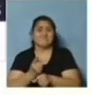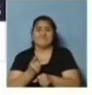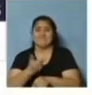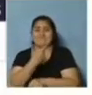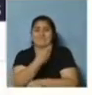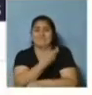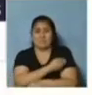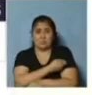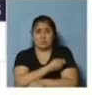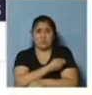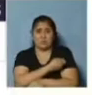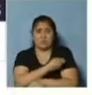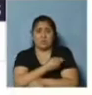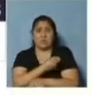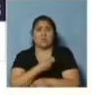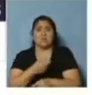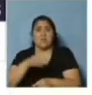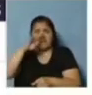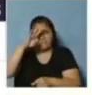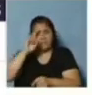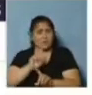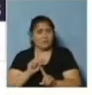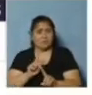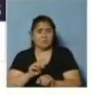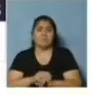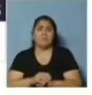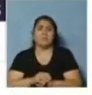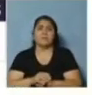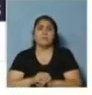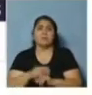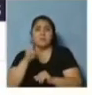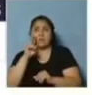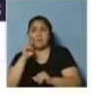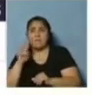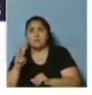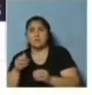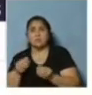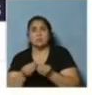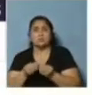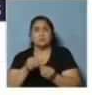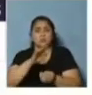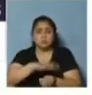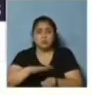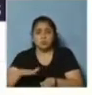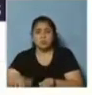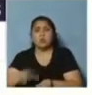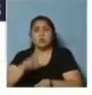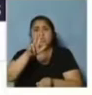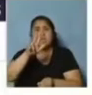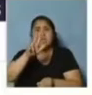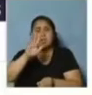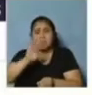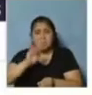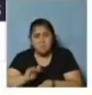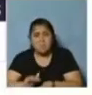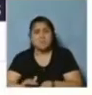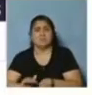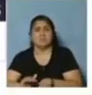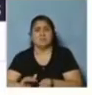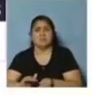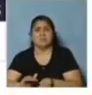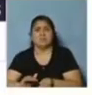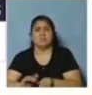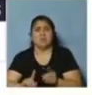vacunar. Hoy en eso sí hemos notado un incremento importante de niños menores de 3 años y muchos menores de 1 año